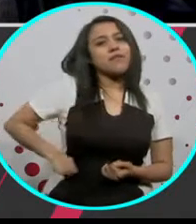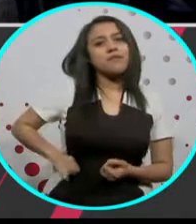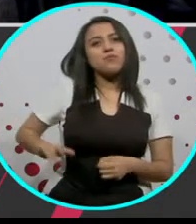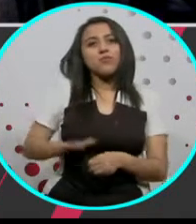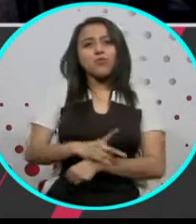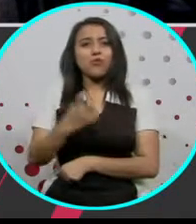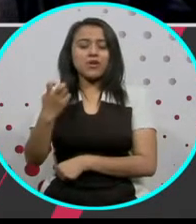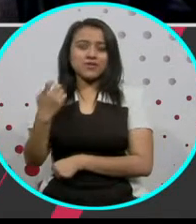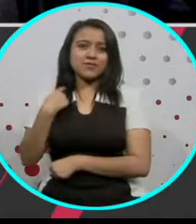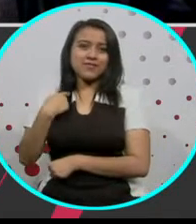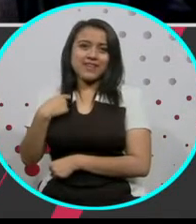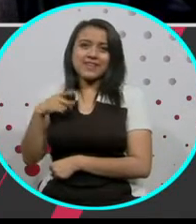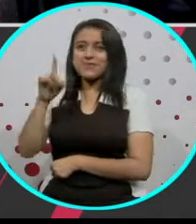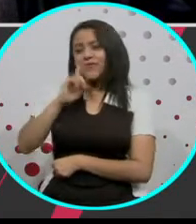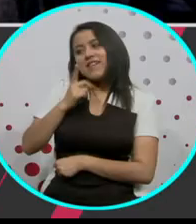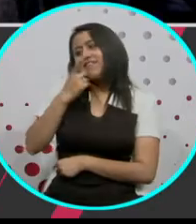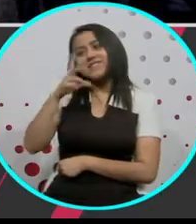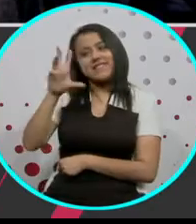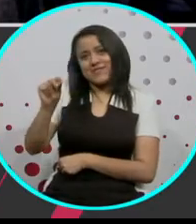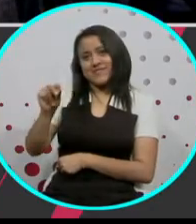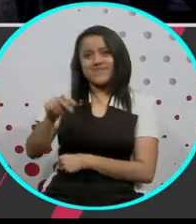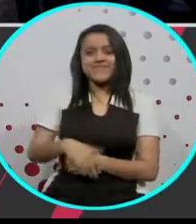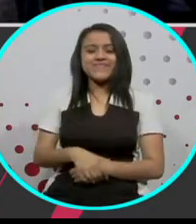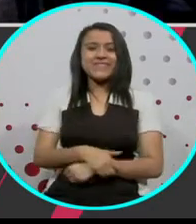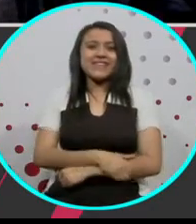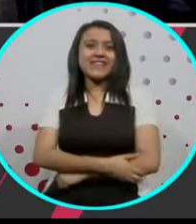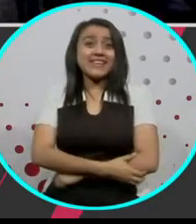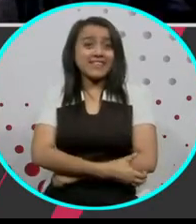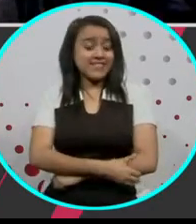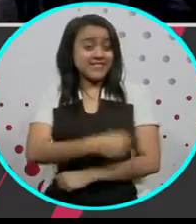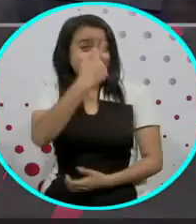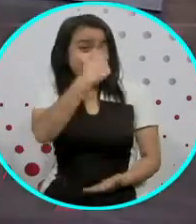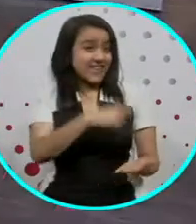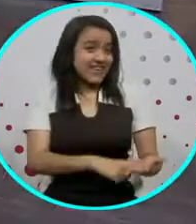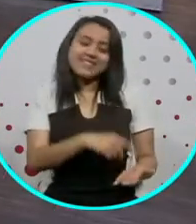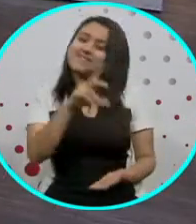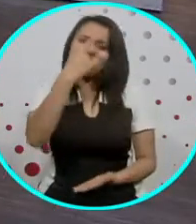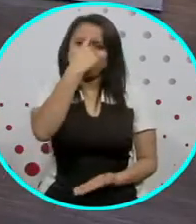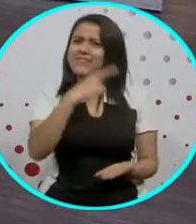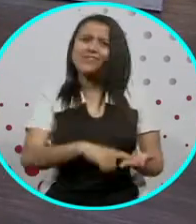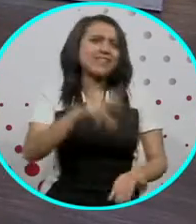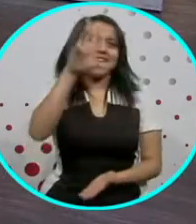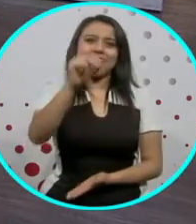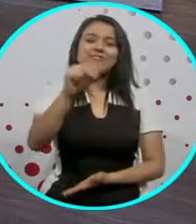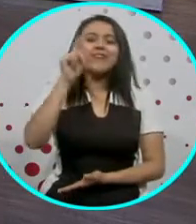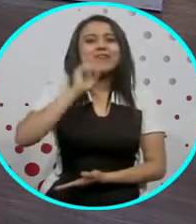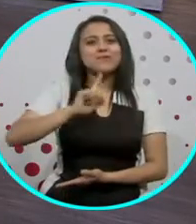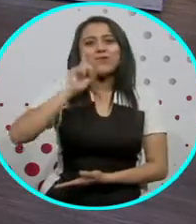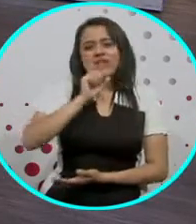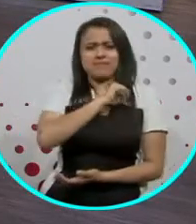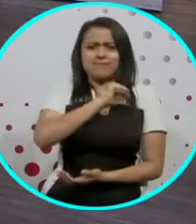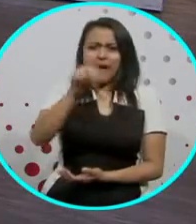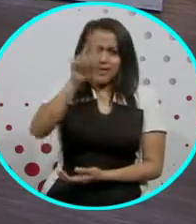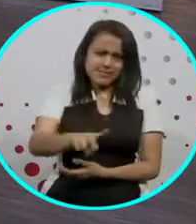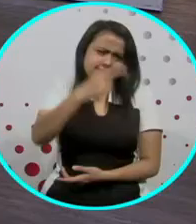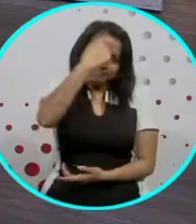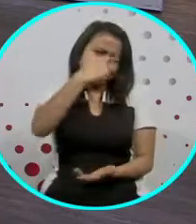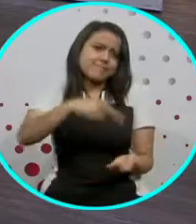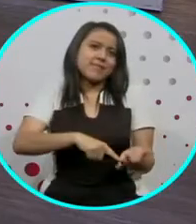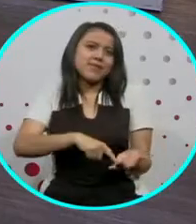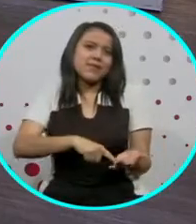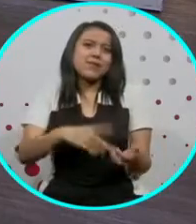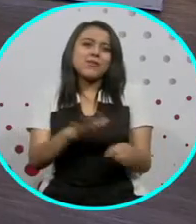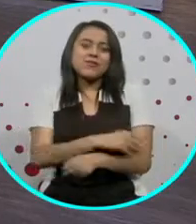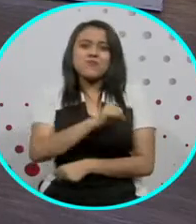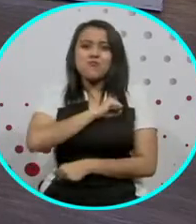mujeres rechazan más. ¿Crees? Yo creo. No, es un deporte para ellas. Es un deporte. Yo creo. Tienen hasta trofeos.